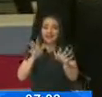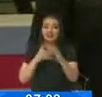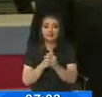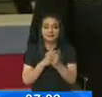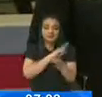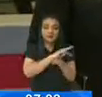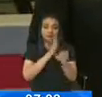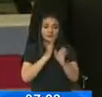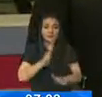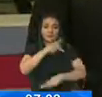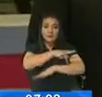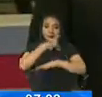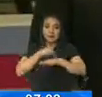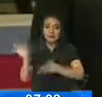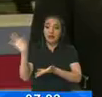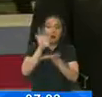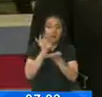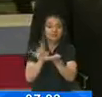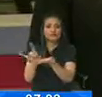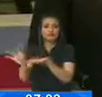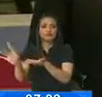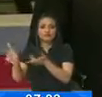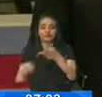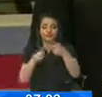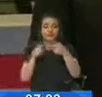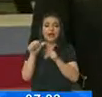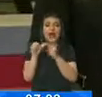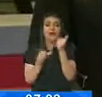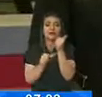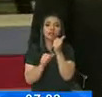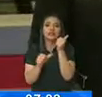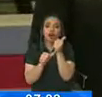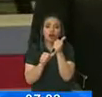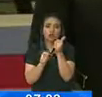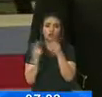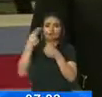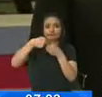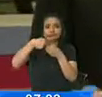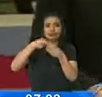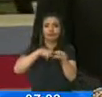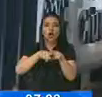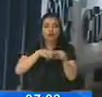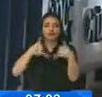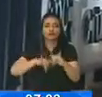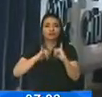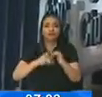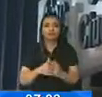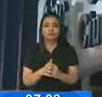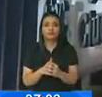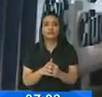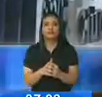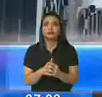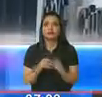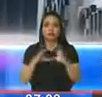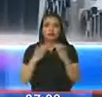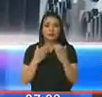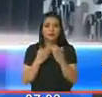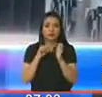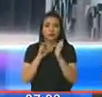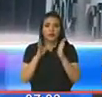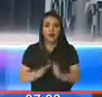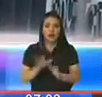fiscal de Pichincha postulante quedó fuera, mientras que el asesor del ejecutivo continúa en el concurso. De acuerdo a la Comisión Ciudadana